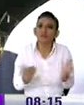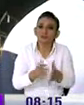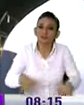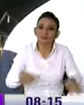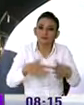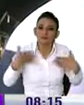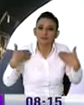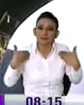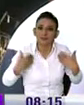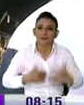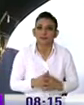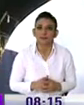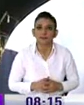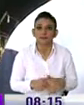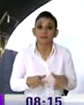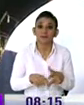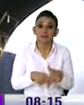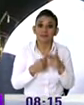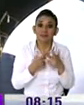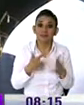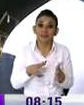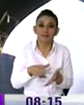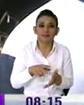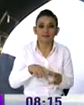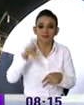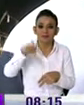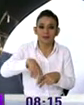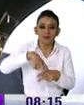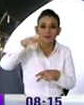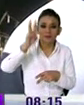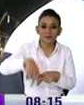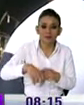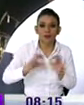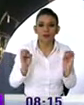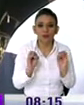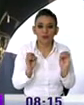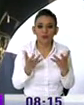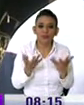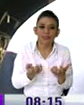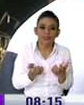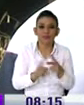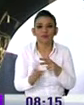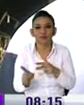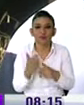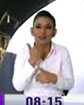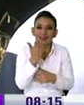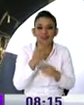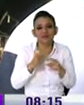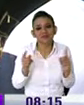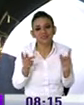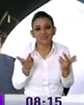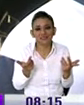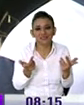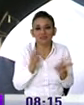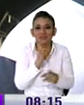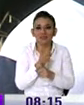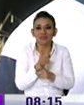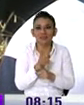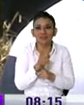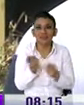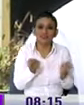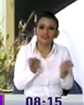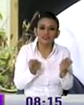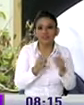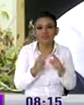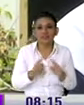Que comenzaban a saltar los muros, a tratar de fugar, pero no había mucho control y